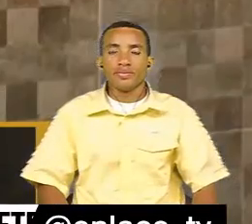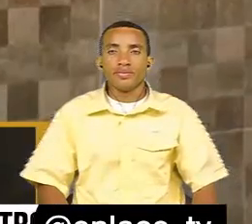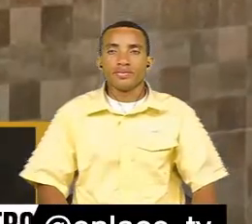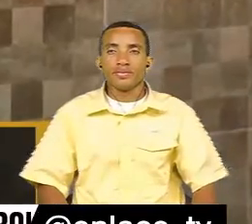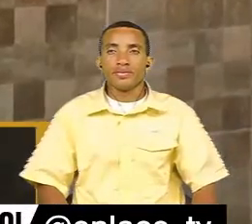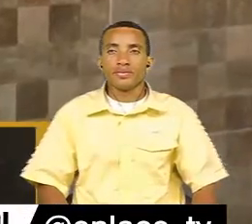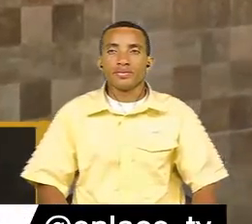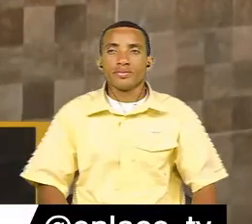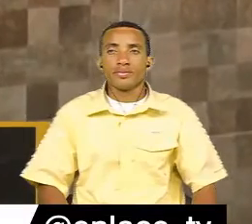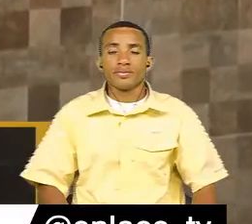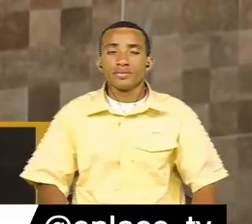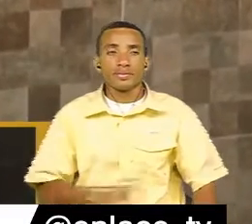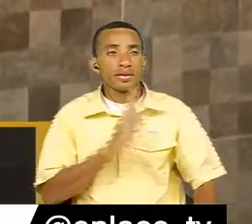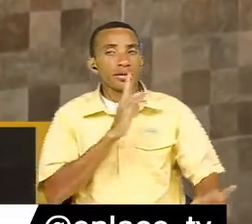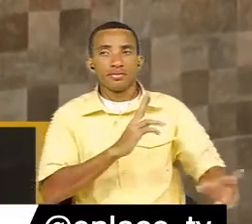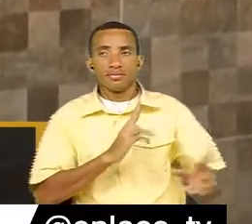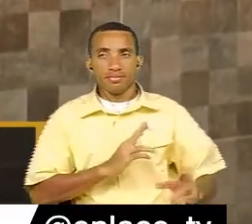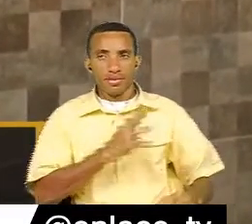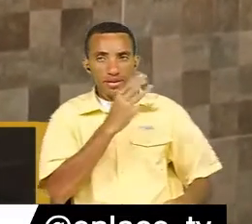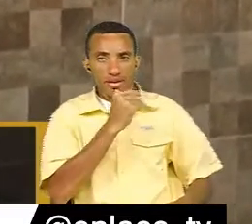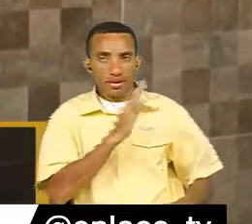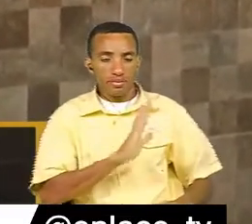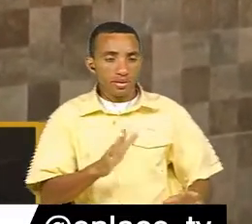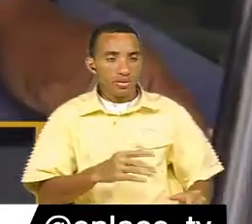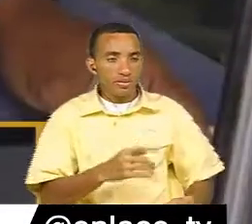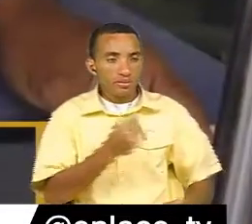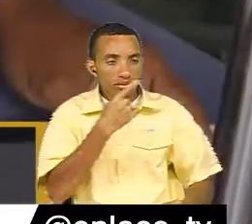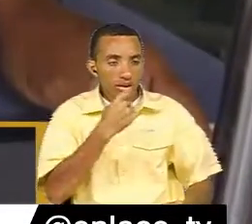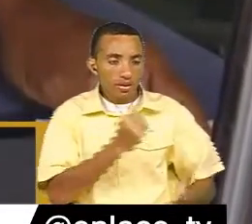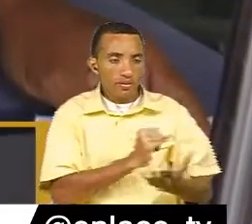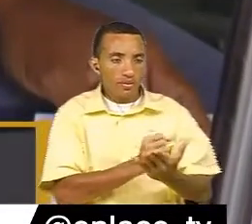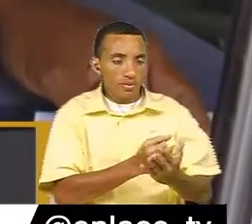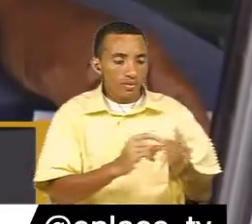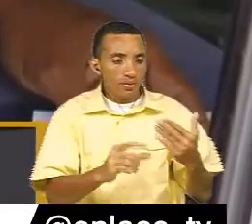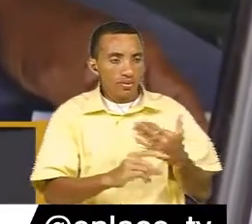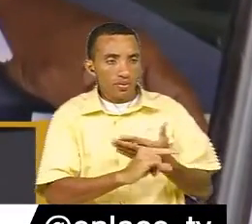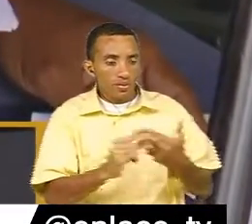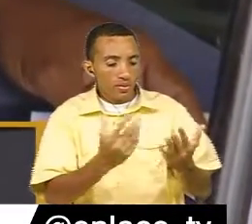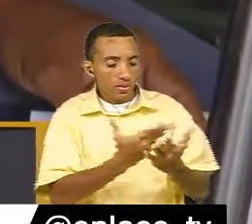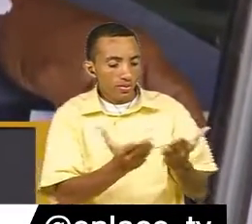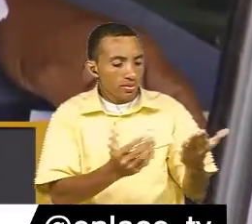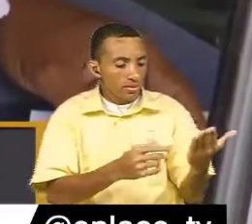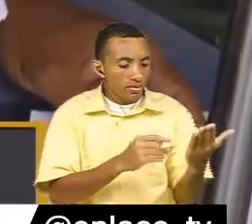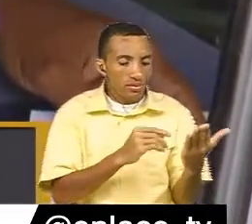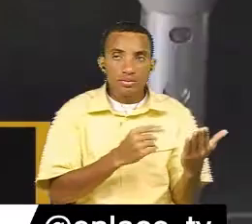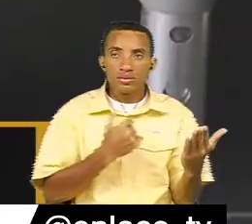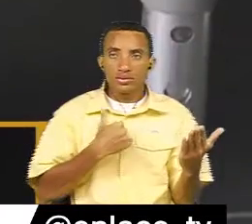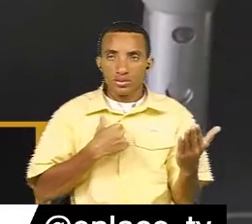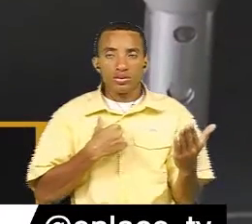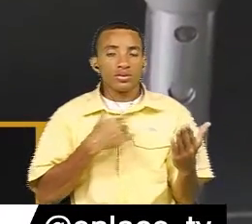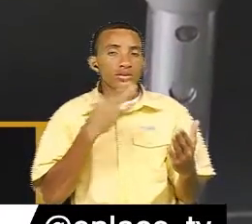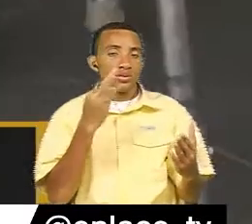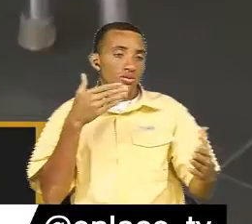No me responde por nada, ahí están las drogas, las fórmulas y nada. Sí, porque yo me gané una tutela.